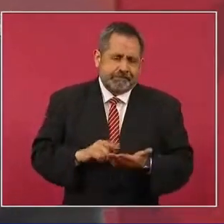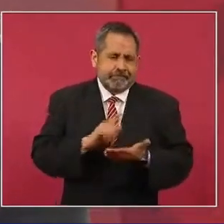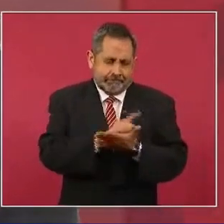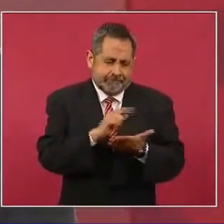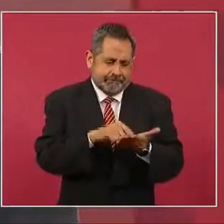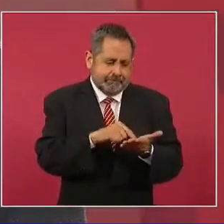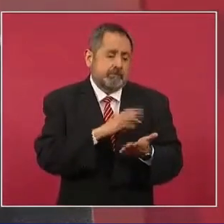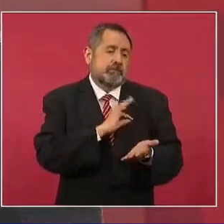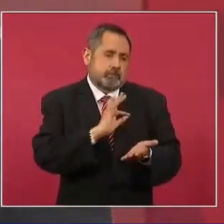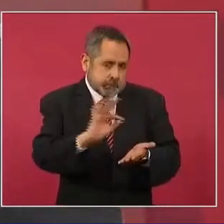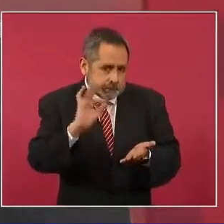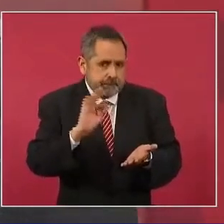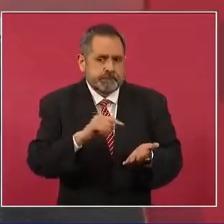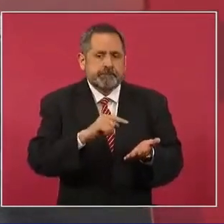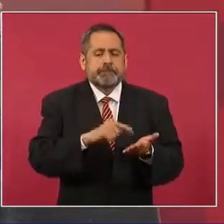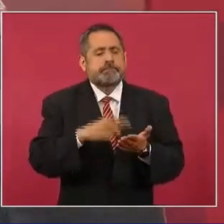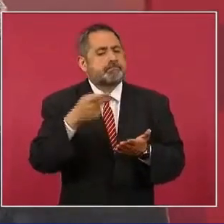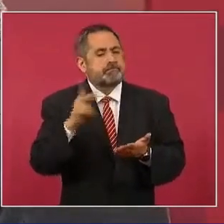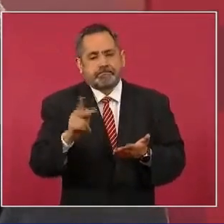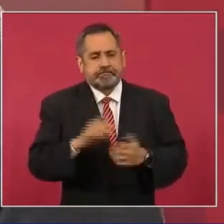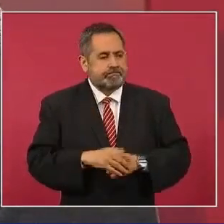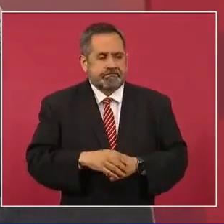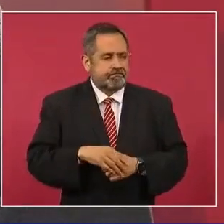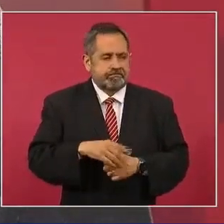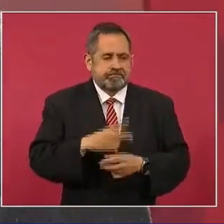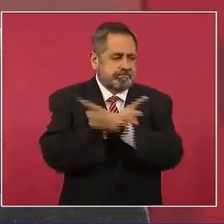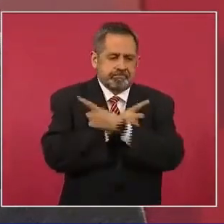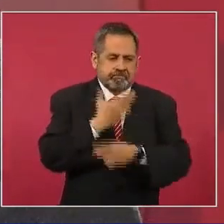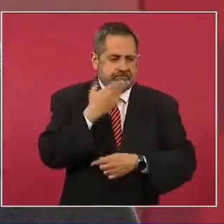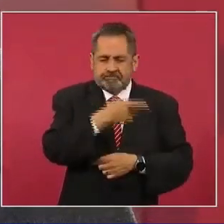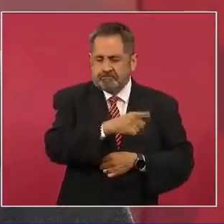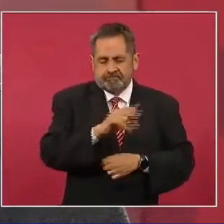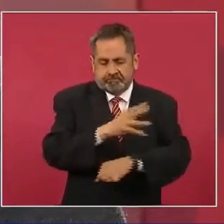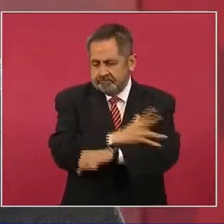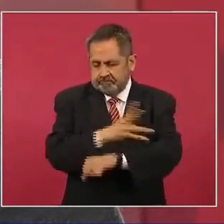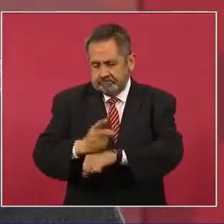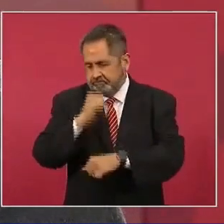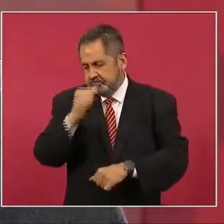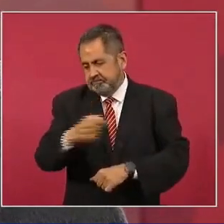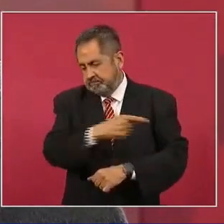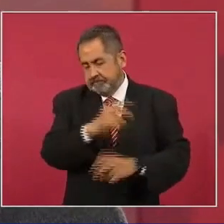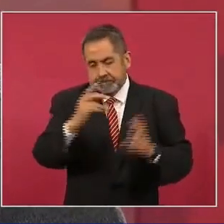fue legal, pero inmoral.